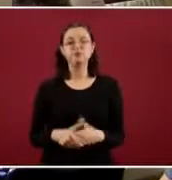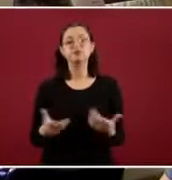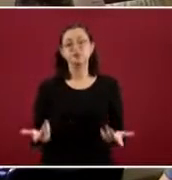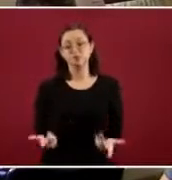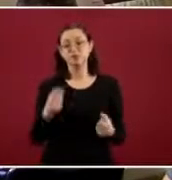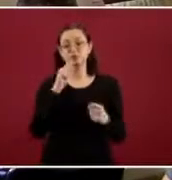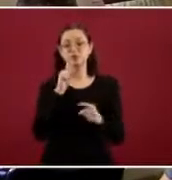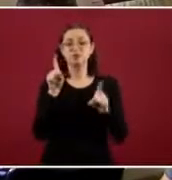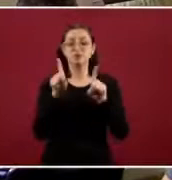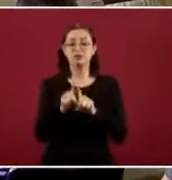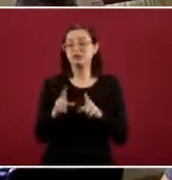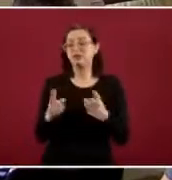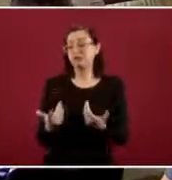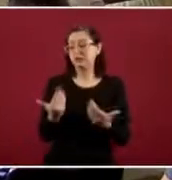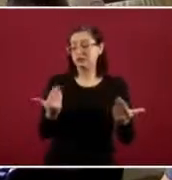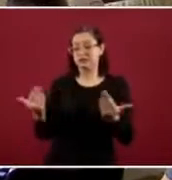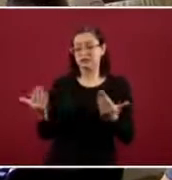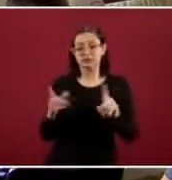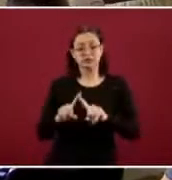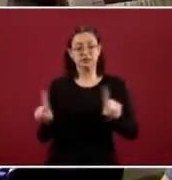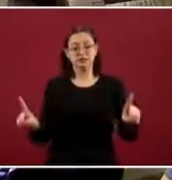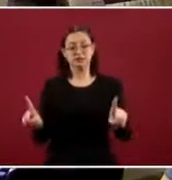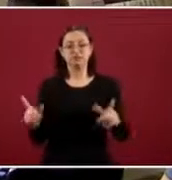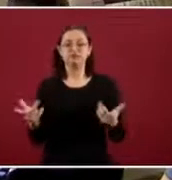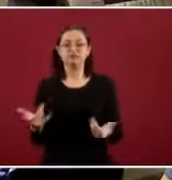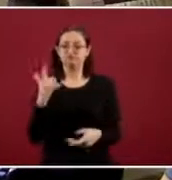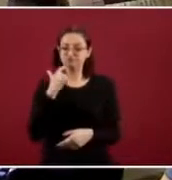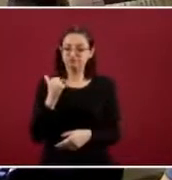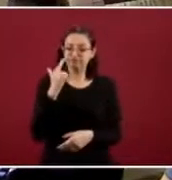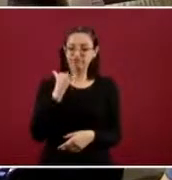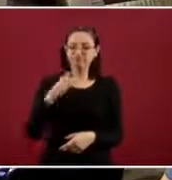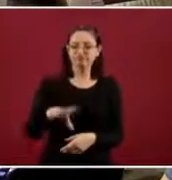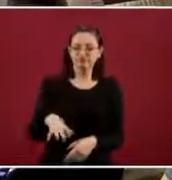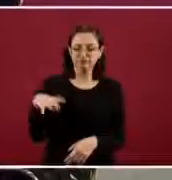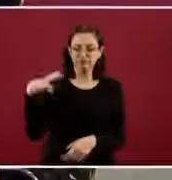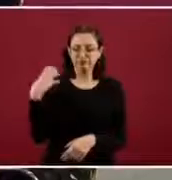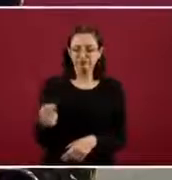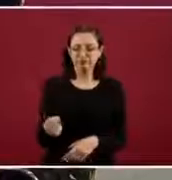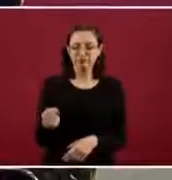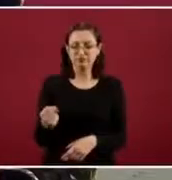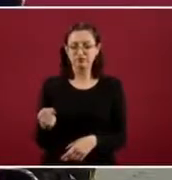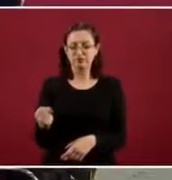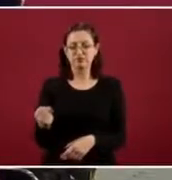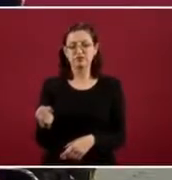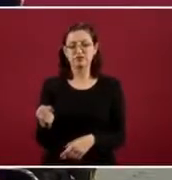reconocer las diferencias, es muy importante también reconocer los esfuerzos que se están haciendo desde